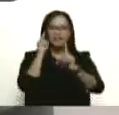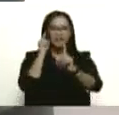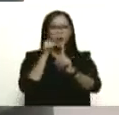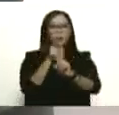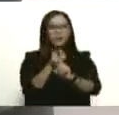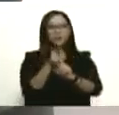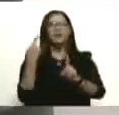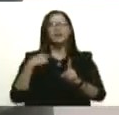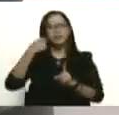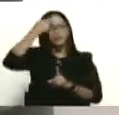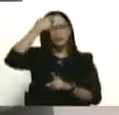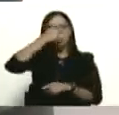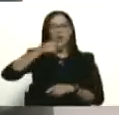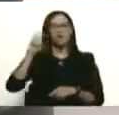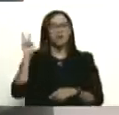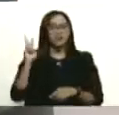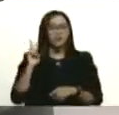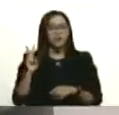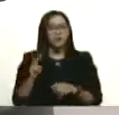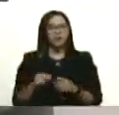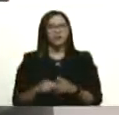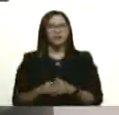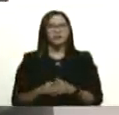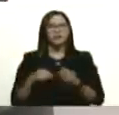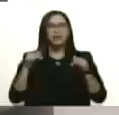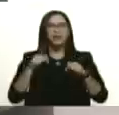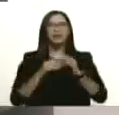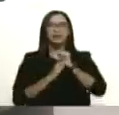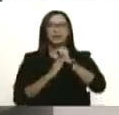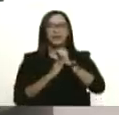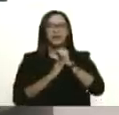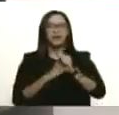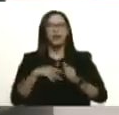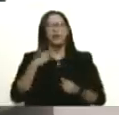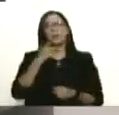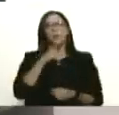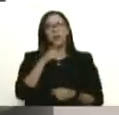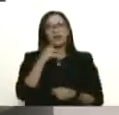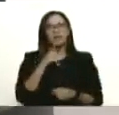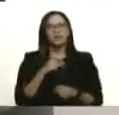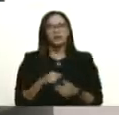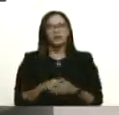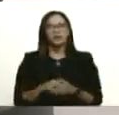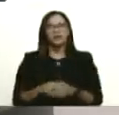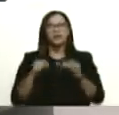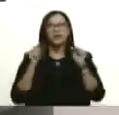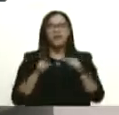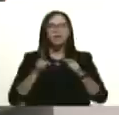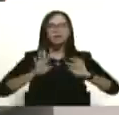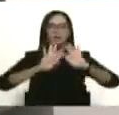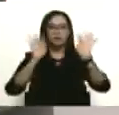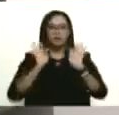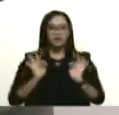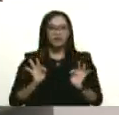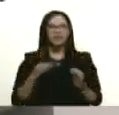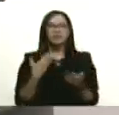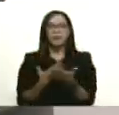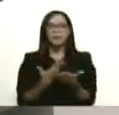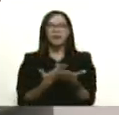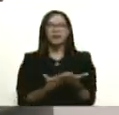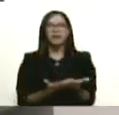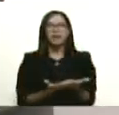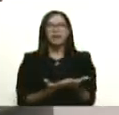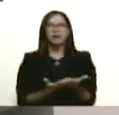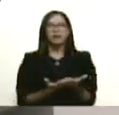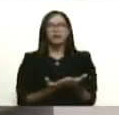que tiene el pueblo venezolano de que ese liderazgo político y ese modelo que está planteado por